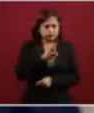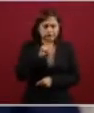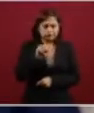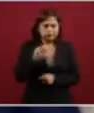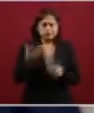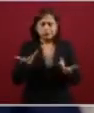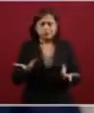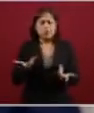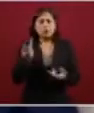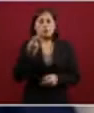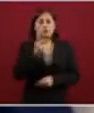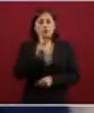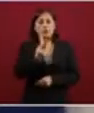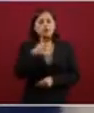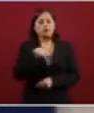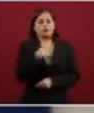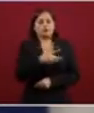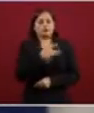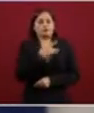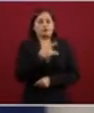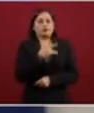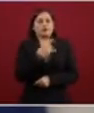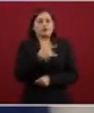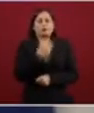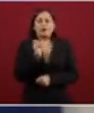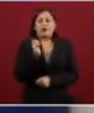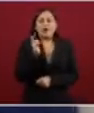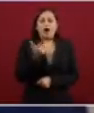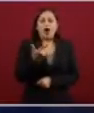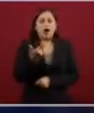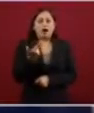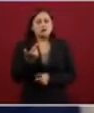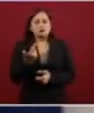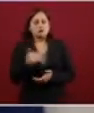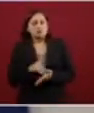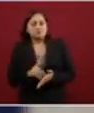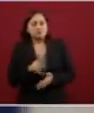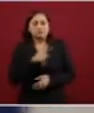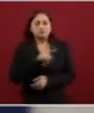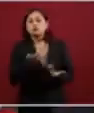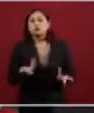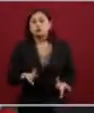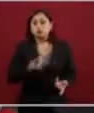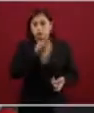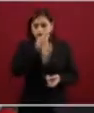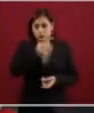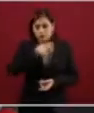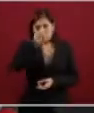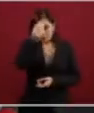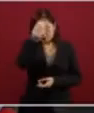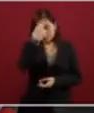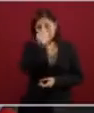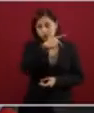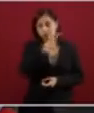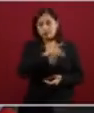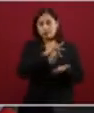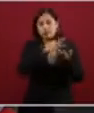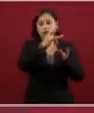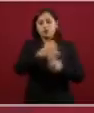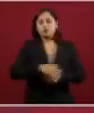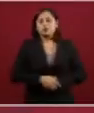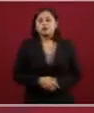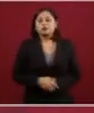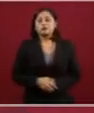hay una tensión con Estados Unidos. ¿Cómo nos puede explicar esta situación? Bueno, aprovecho